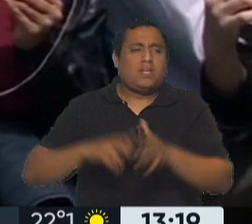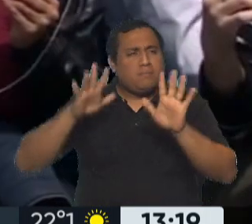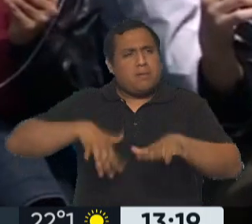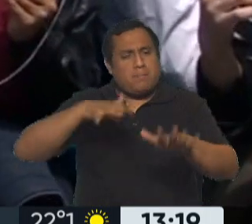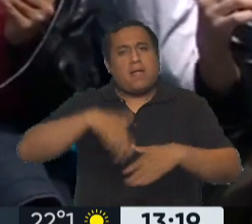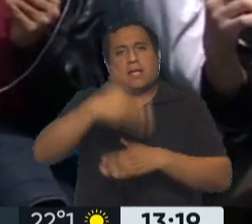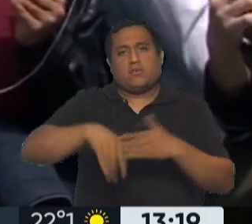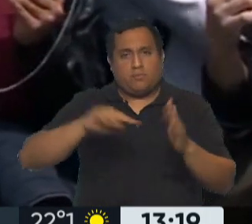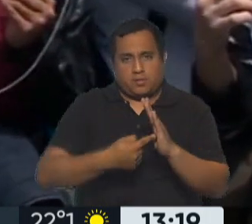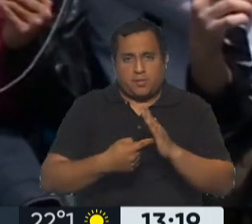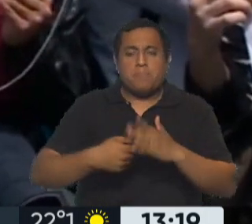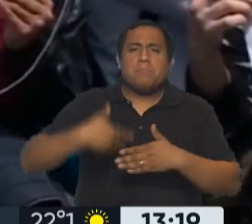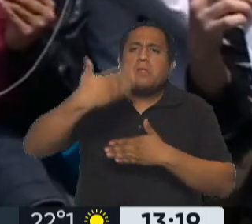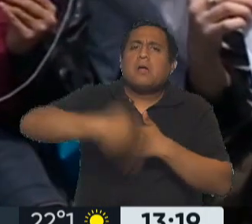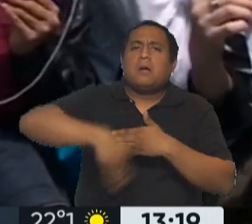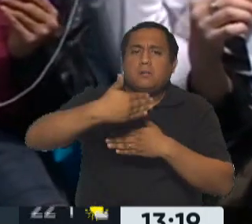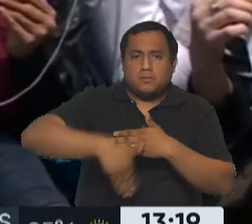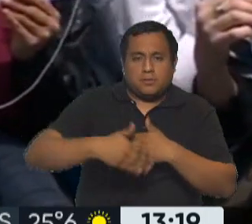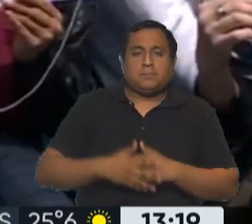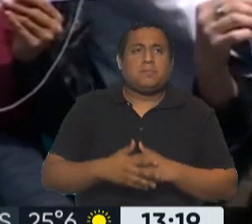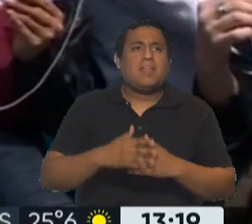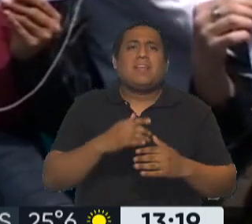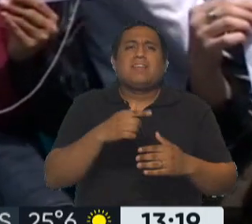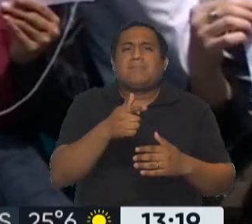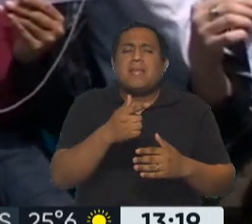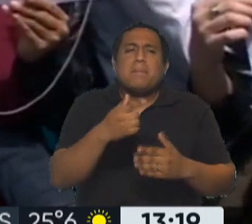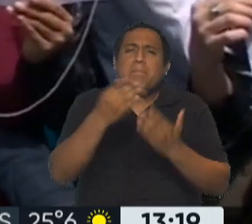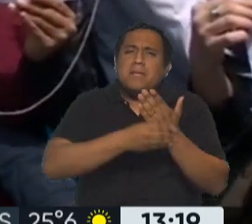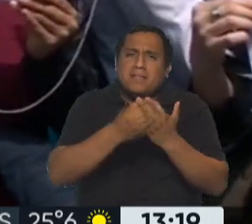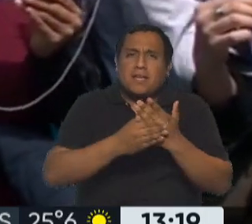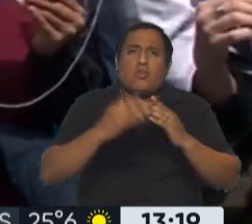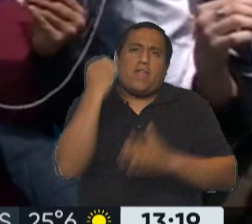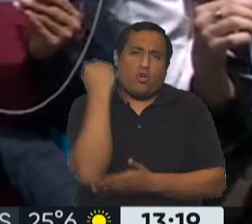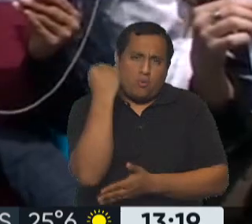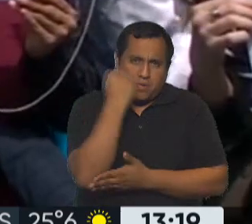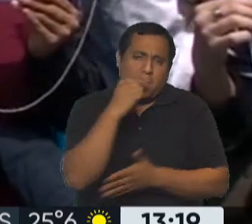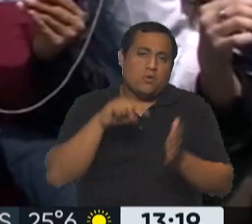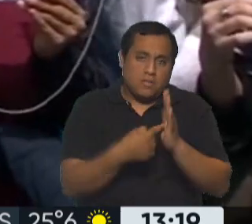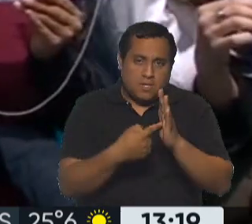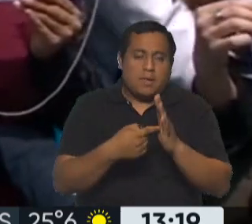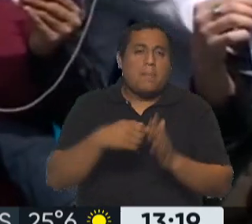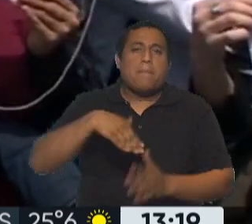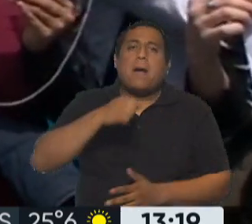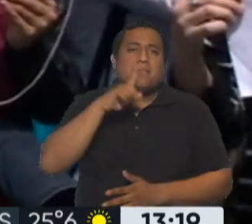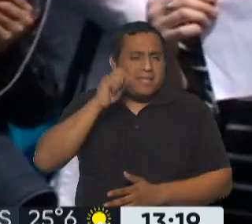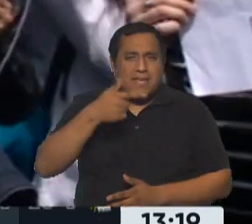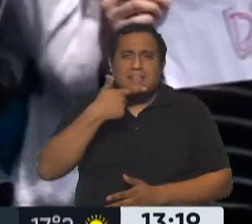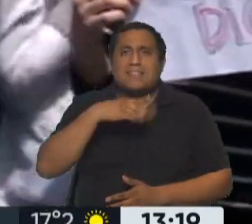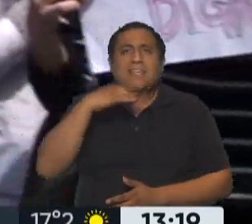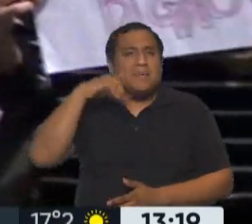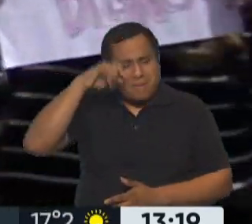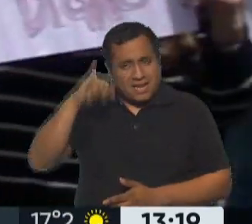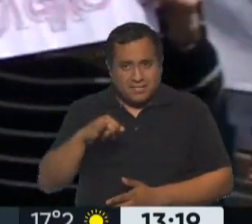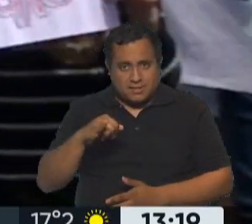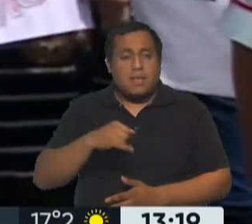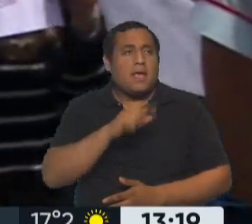porteñas, esta vez en lo que es las puertas del Ministerio de Hacienda de la ciudad de Buenos Aires. Estamos con Matías Jiménez, él es R4,